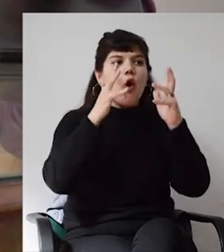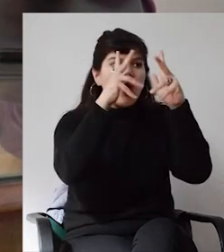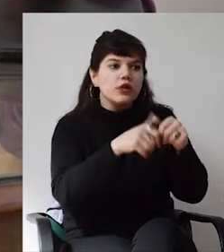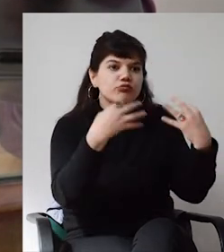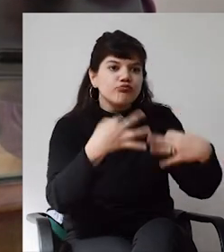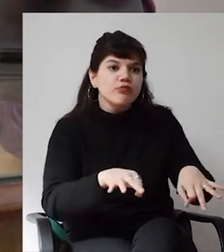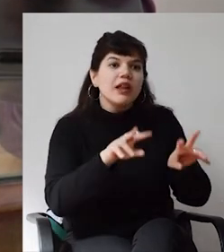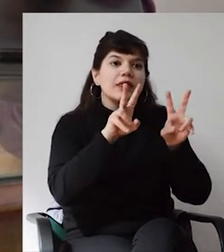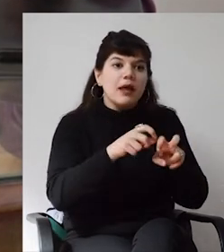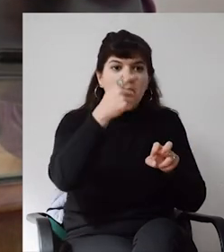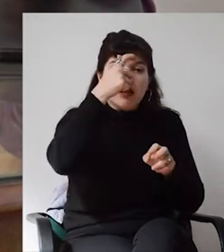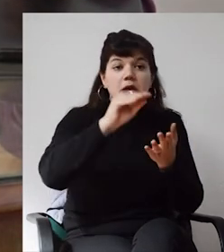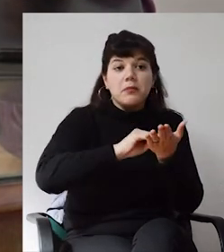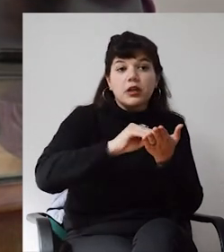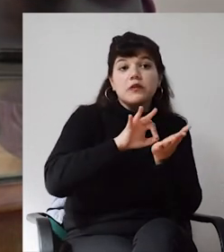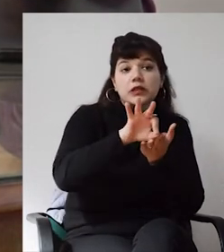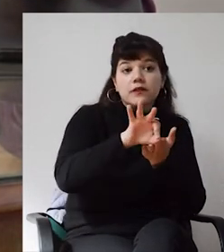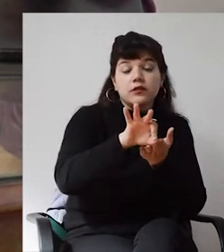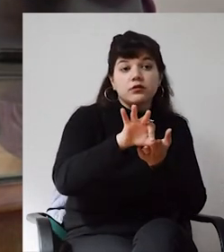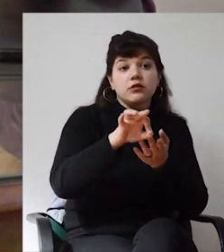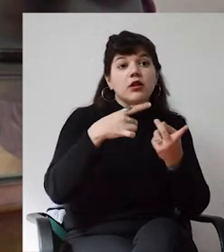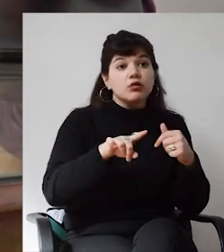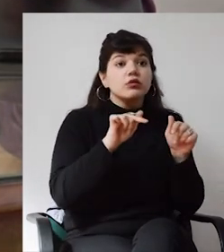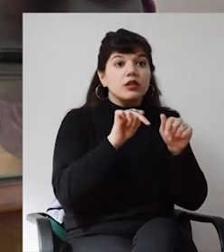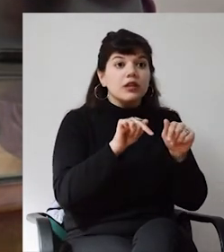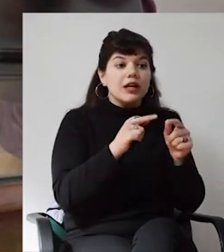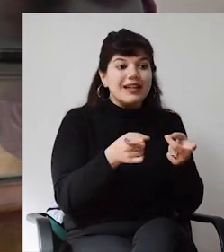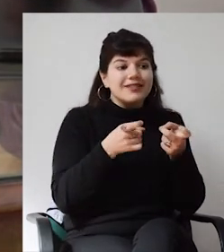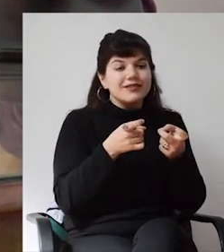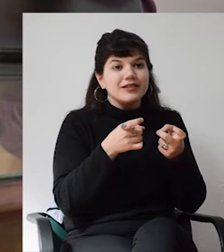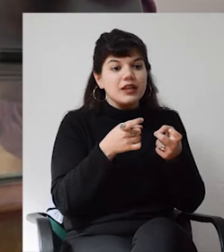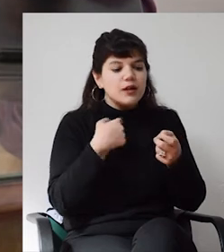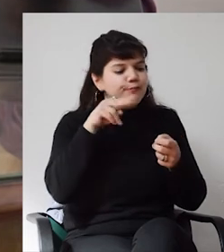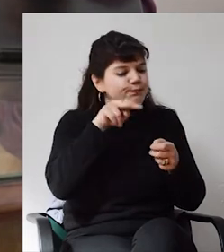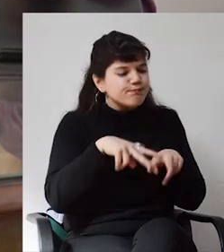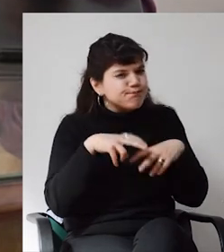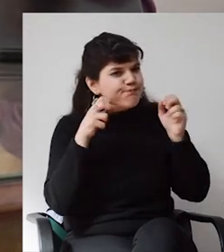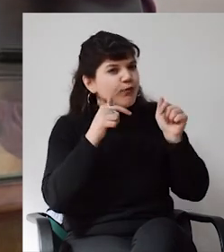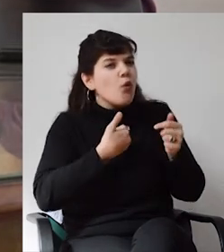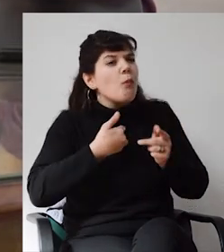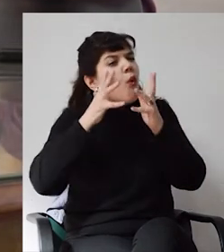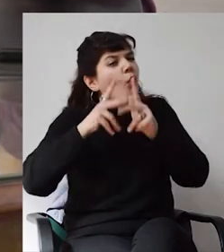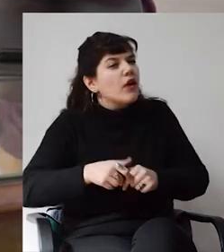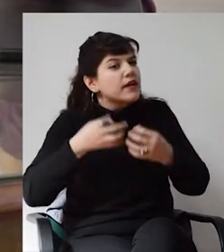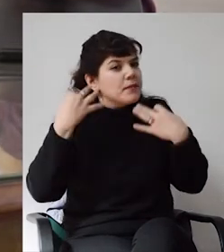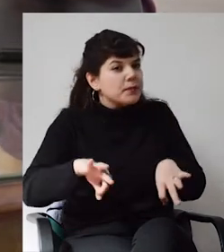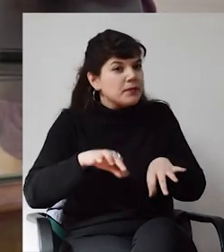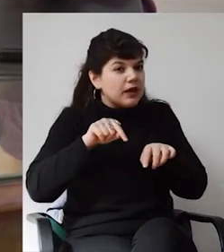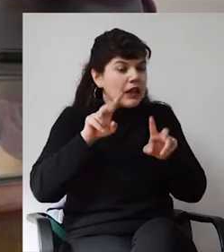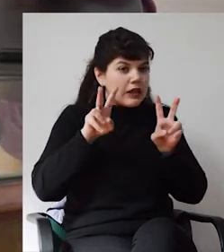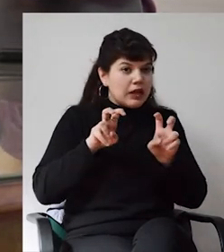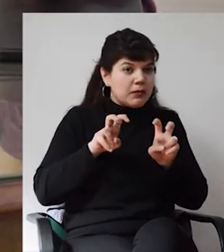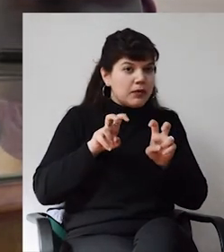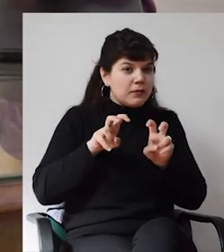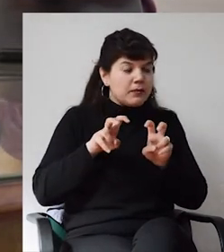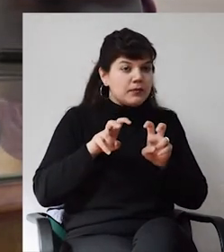articulando el ámbito académico y técnico-administrativo de servicio, requiere que revisemos cómo nos organizamos hoy por hoy